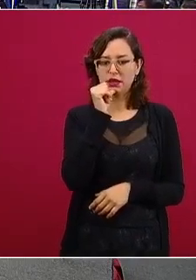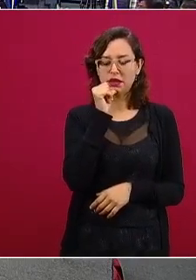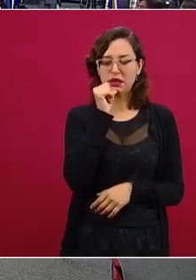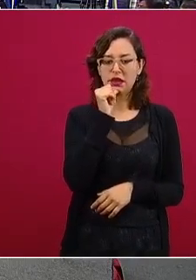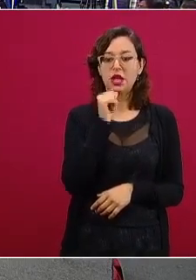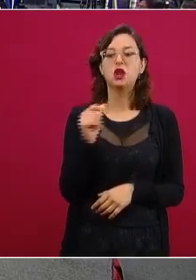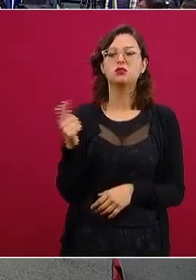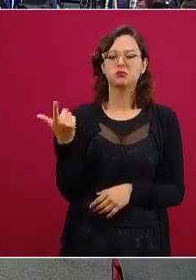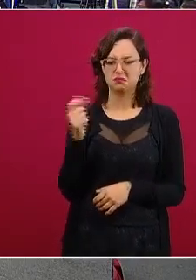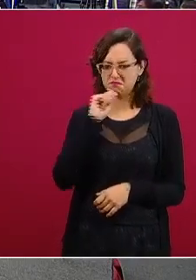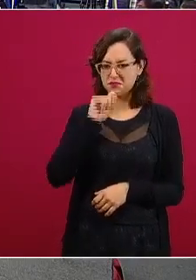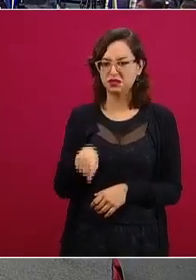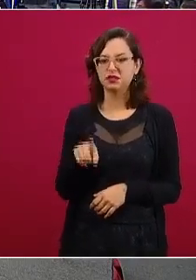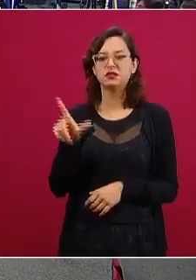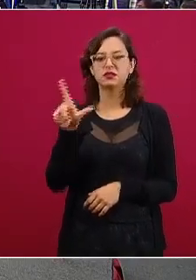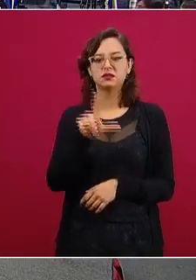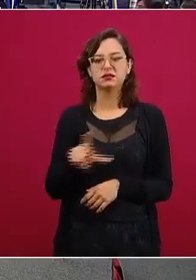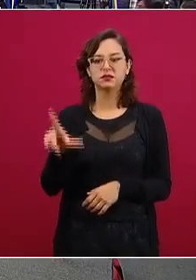El lunes